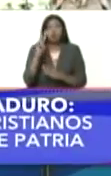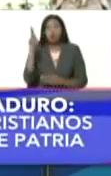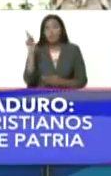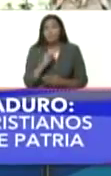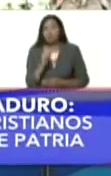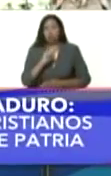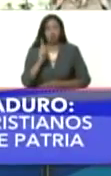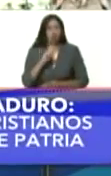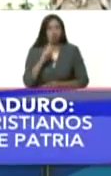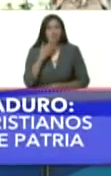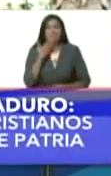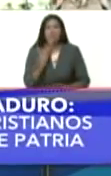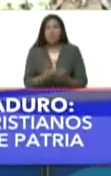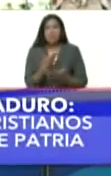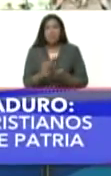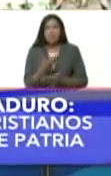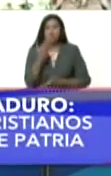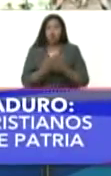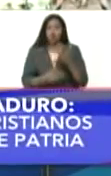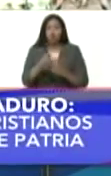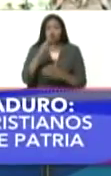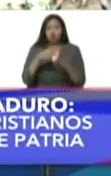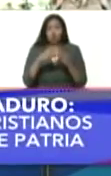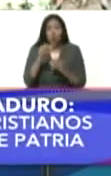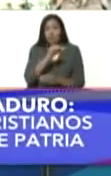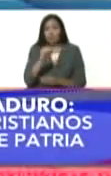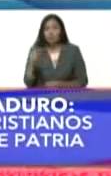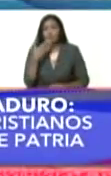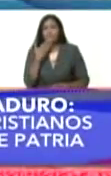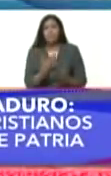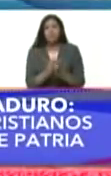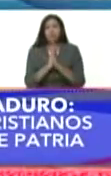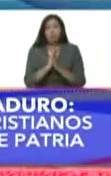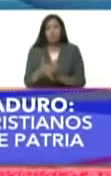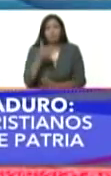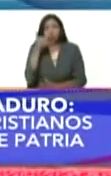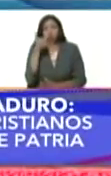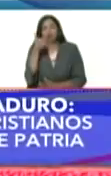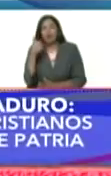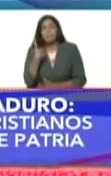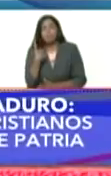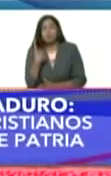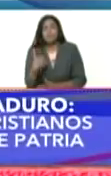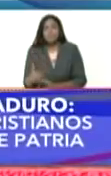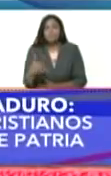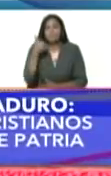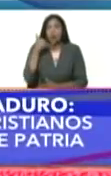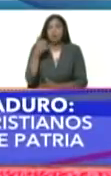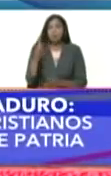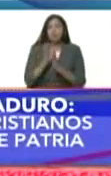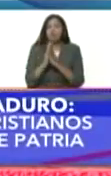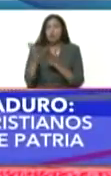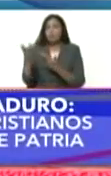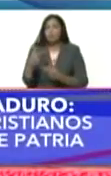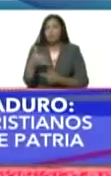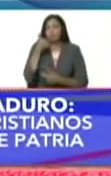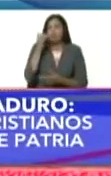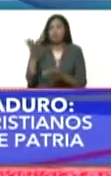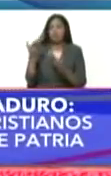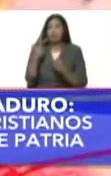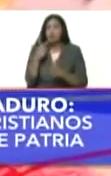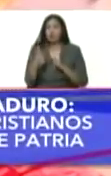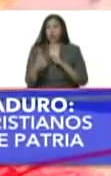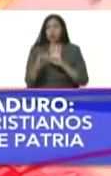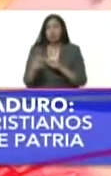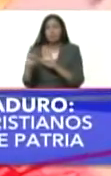ministro Villarroel. Esto es cada semana. Usted cada semana, usted tiene mi teléfono, ¿verdad? Pásame mi teléfono ahí. Vamos a mostrárselo a